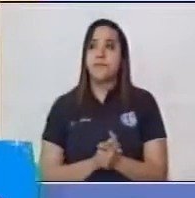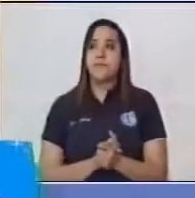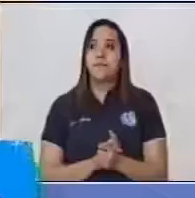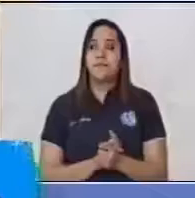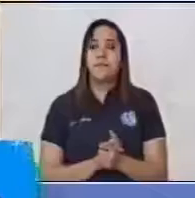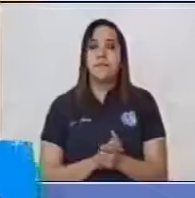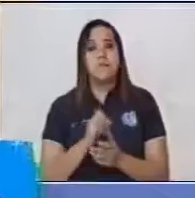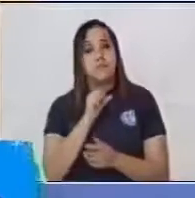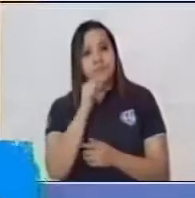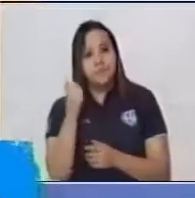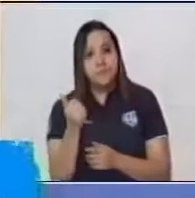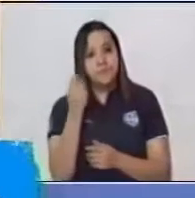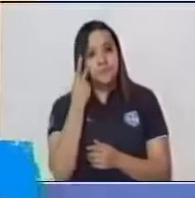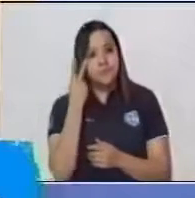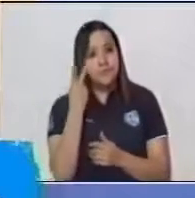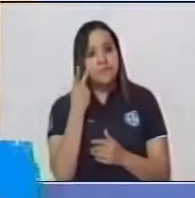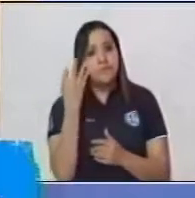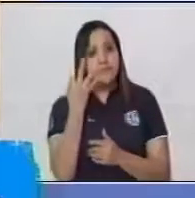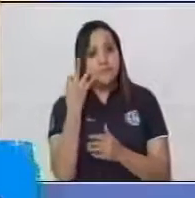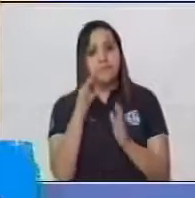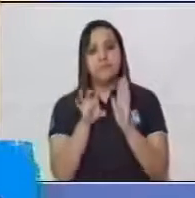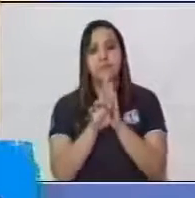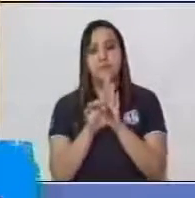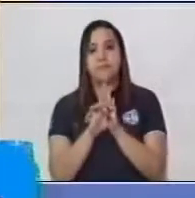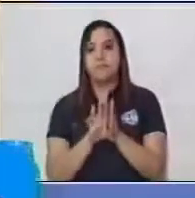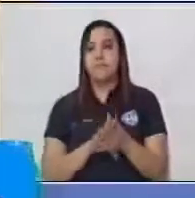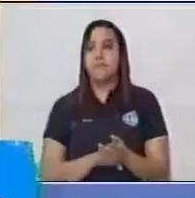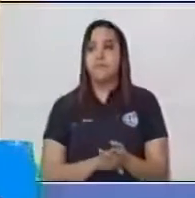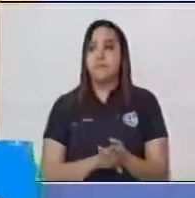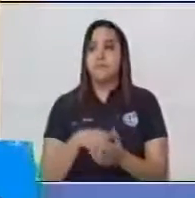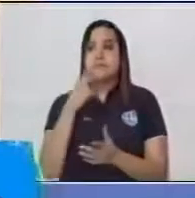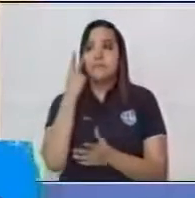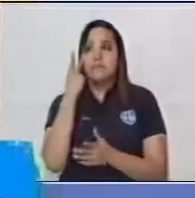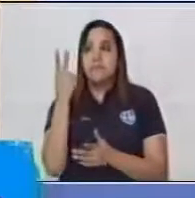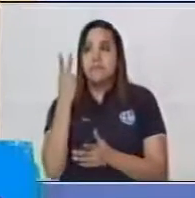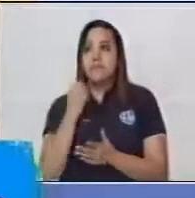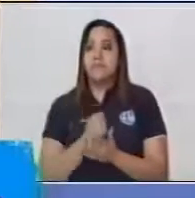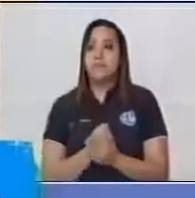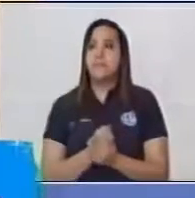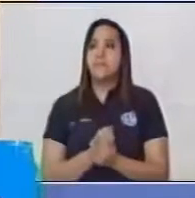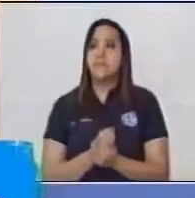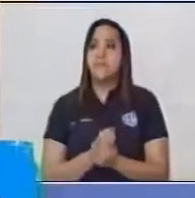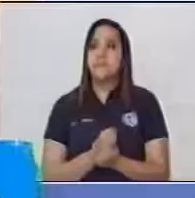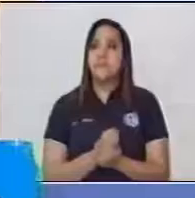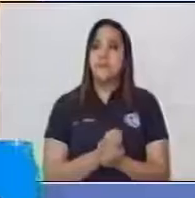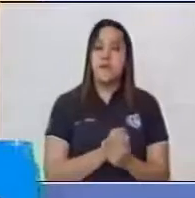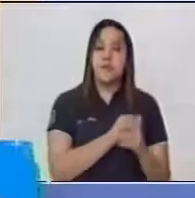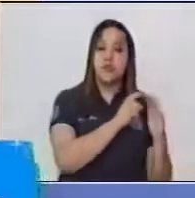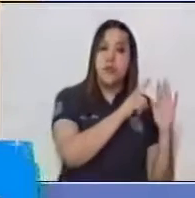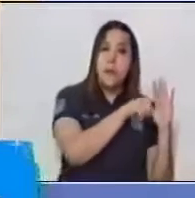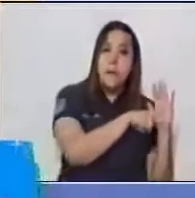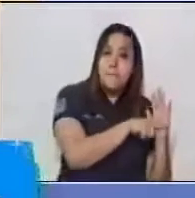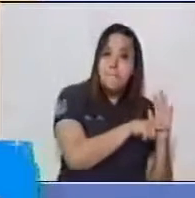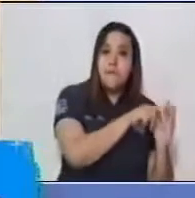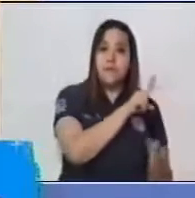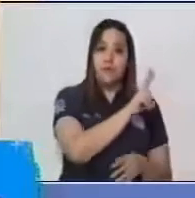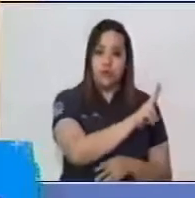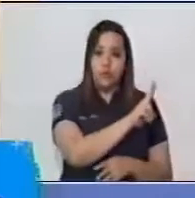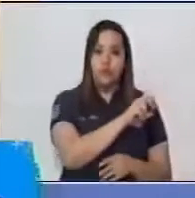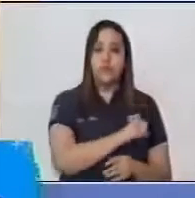Veamos el tercer ejemplo. Miremos los valores de la serie. Nos dicen menos